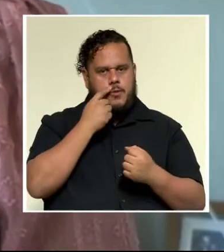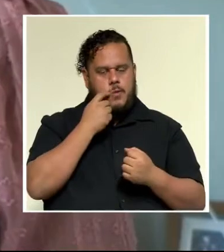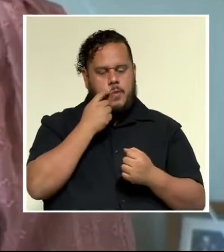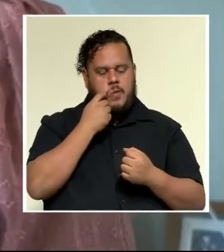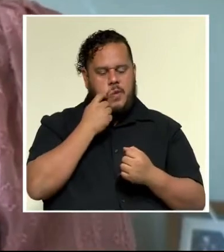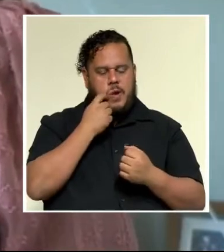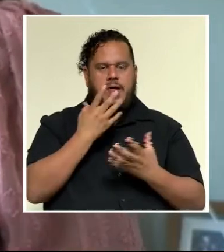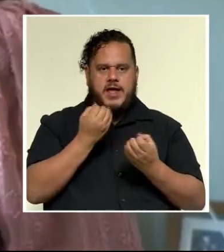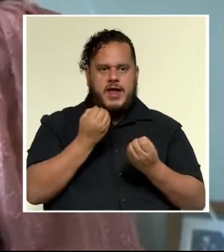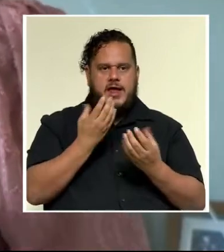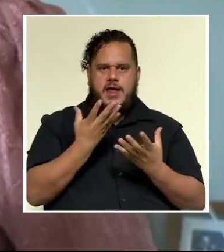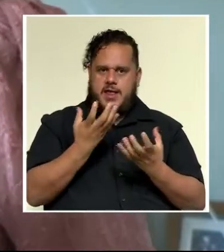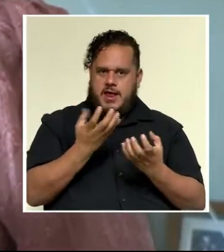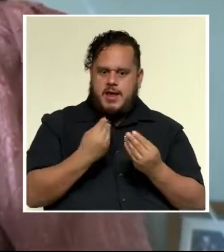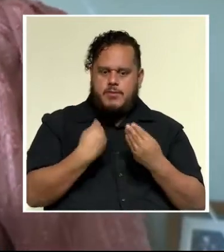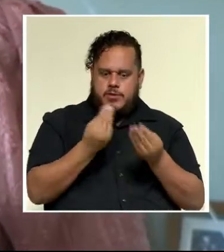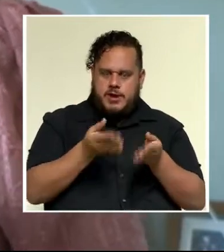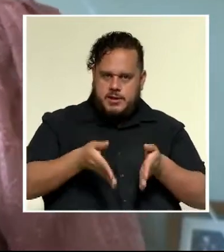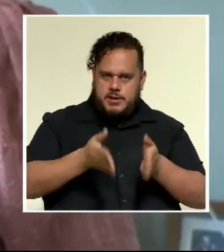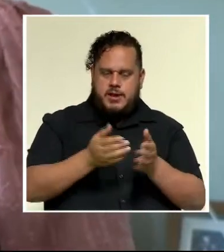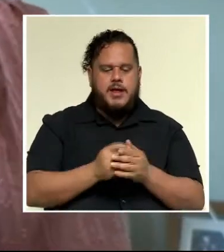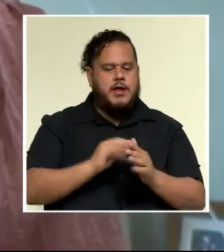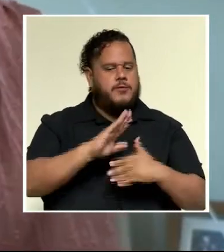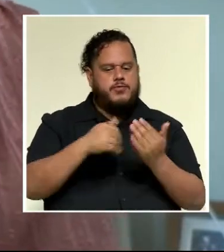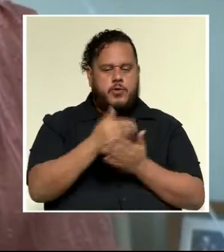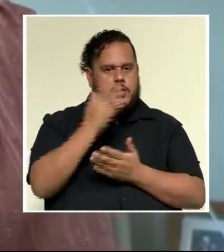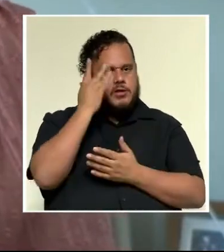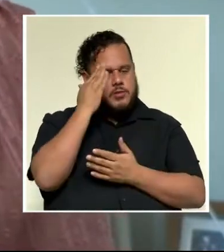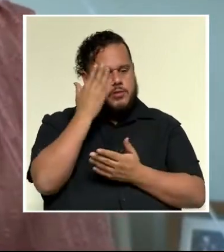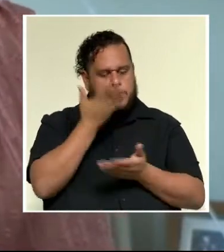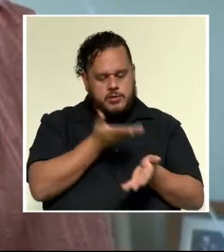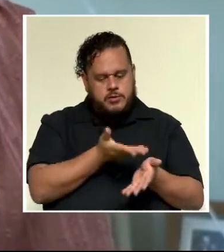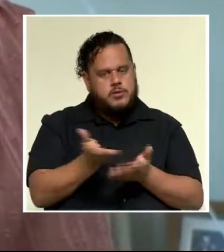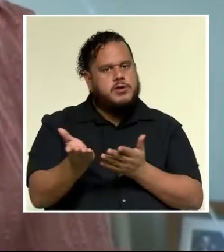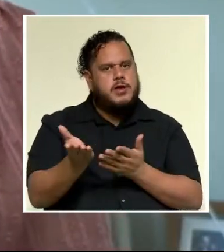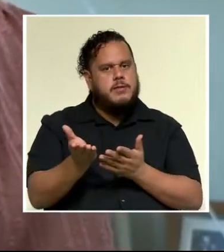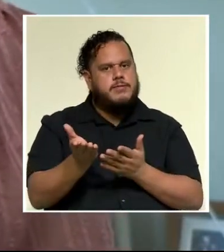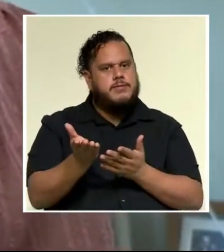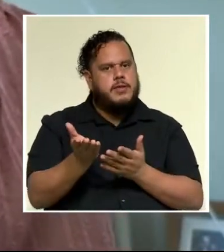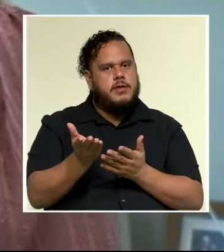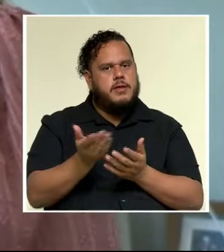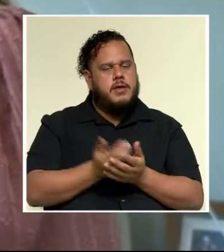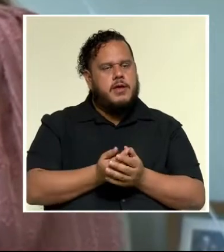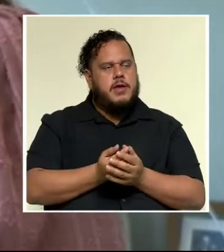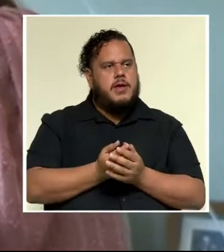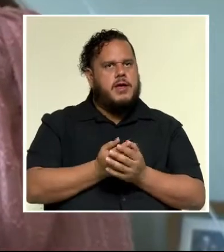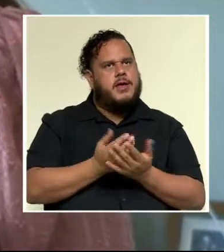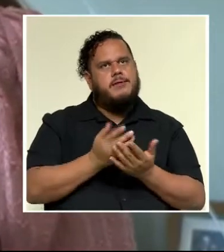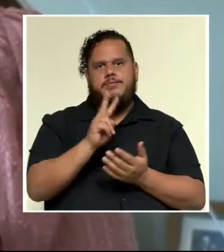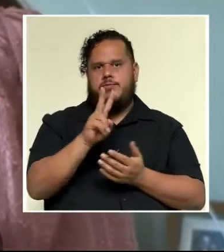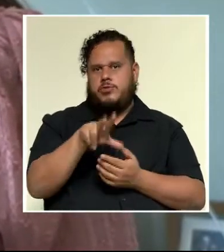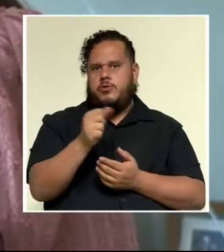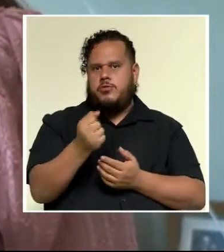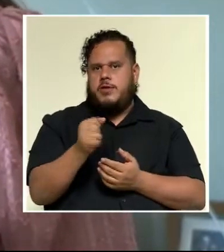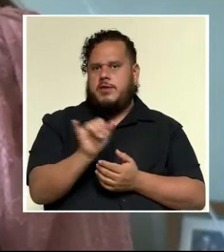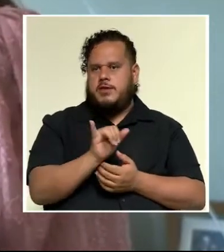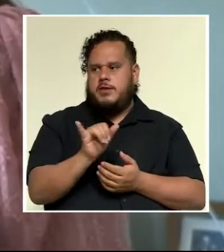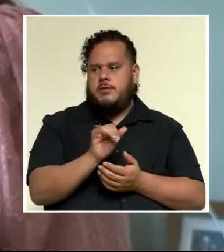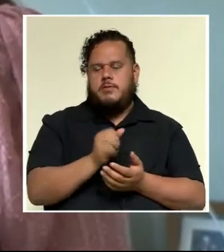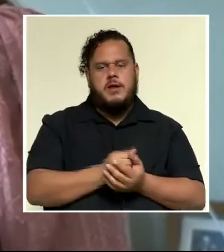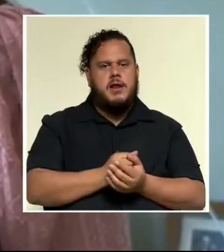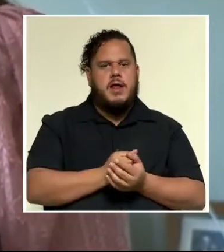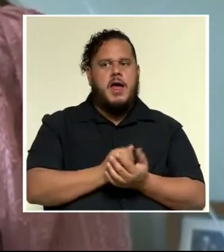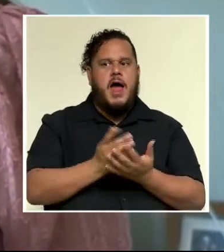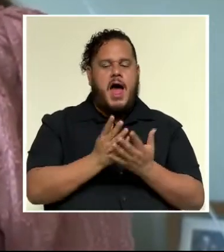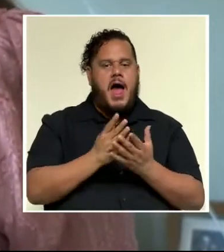manera que, bueno, todas las preocupaciones nos llevan en cuestión de 2 meses también a